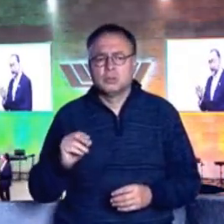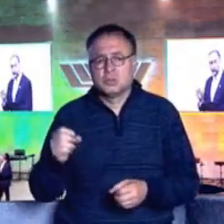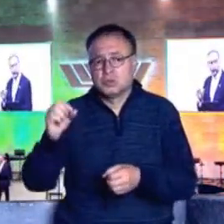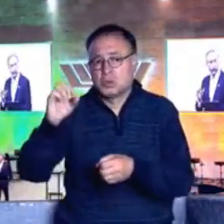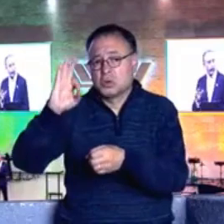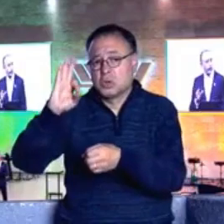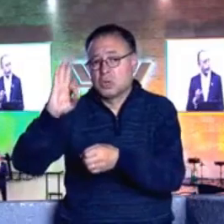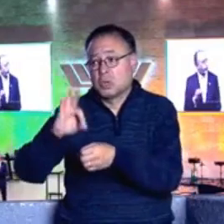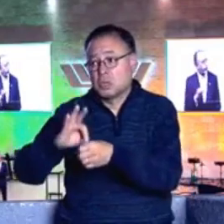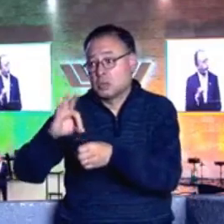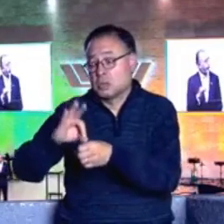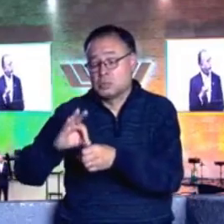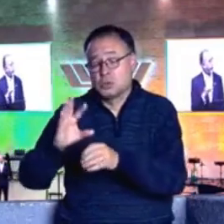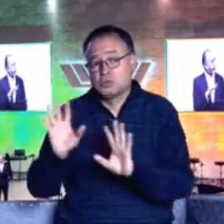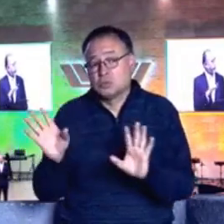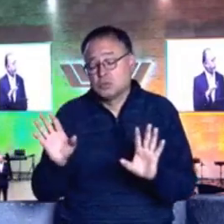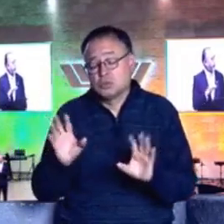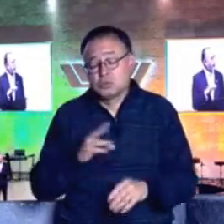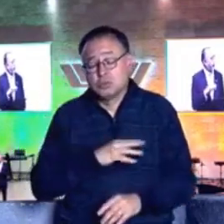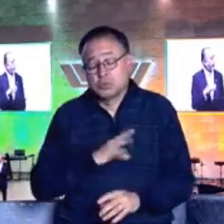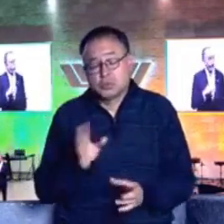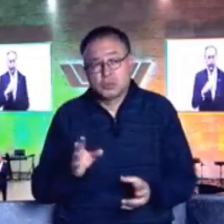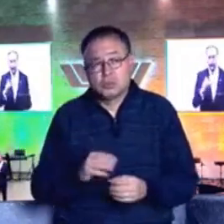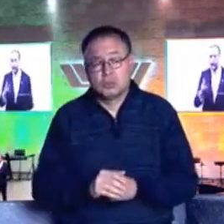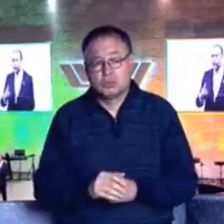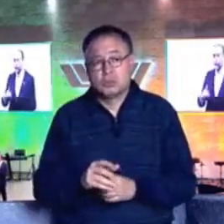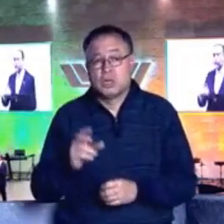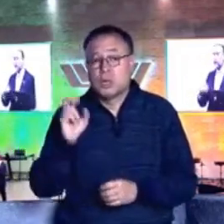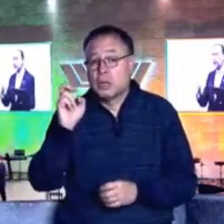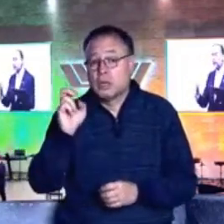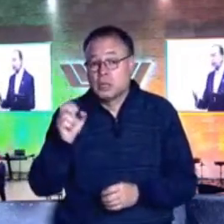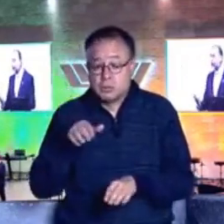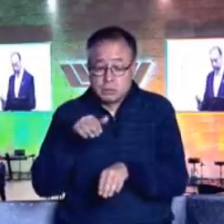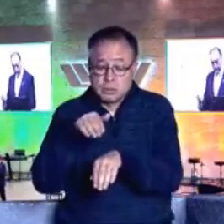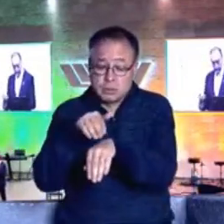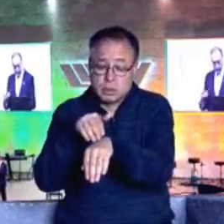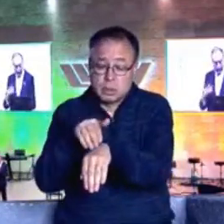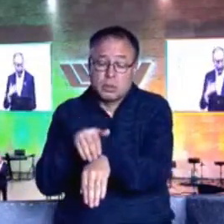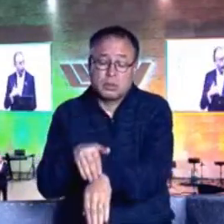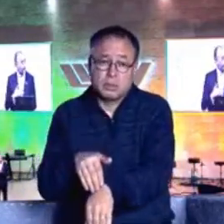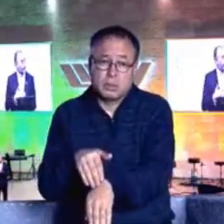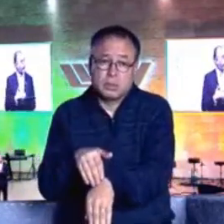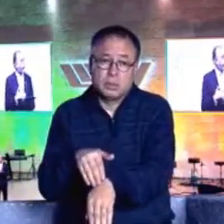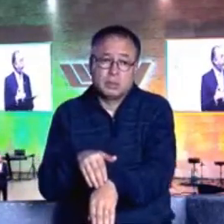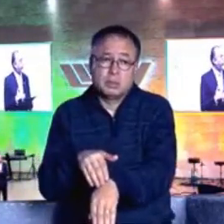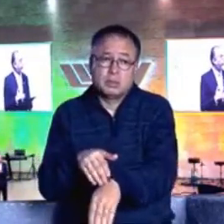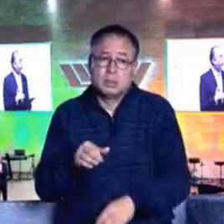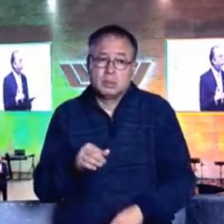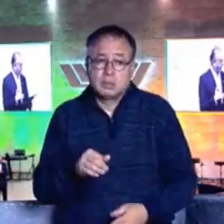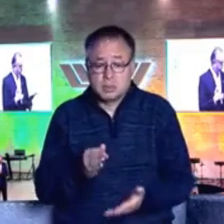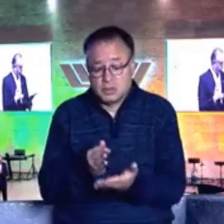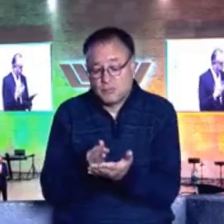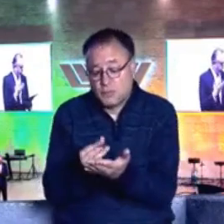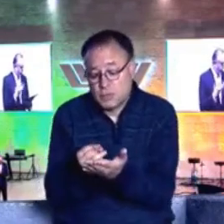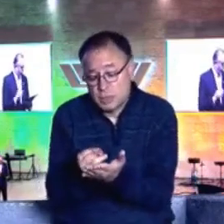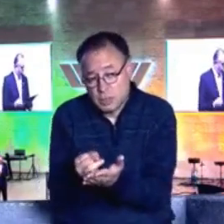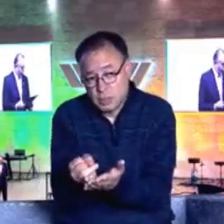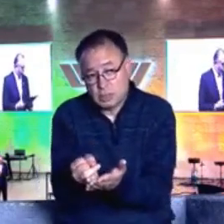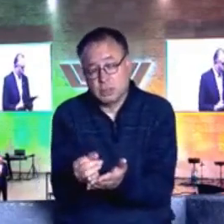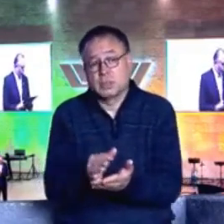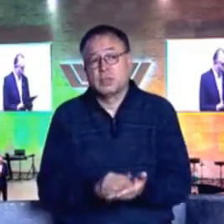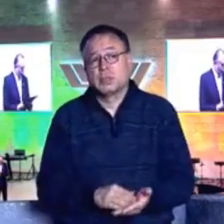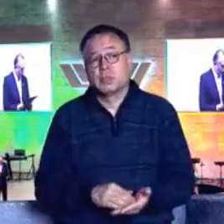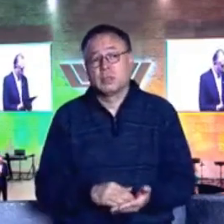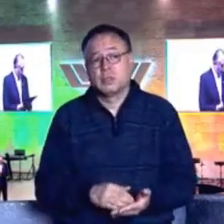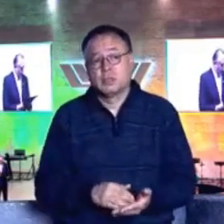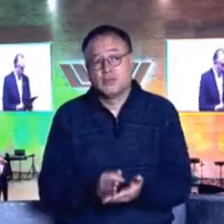diezmo y esa es una medida de obediencia de fidelidad de generosidad de parte nuestra en malaquías capítulo